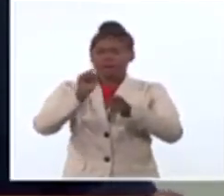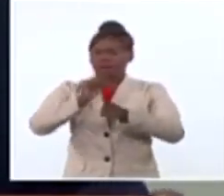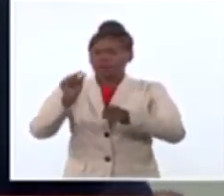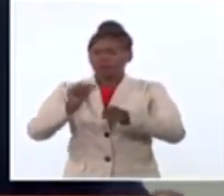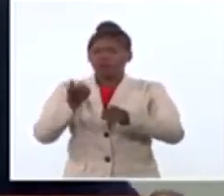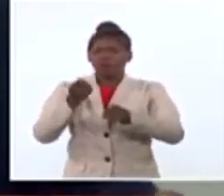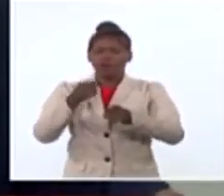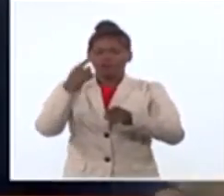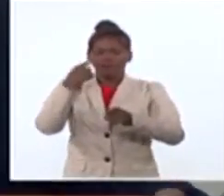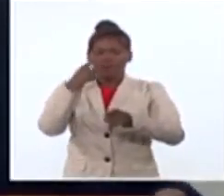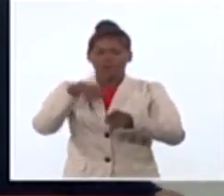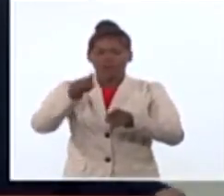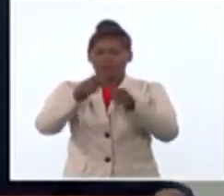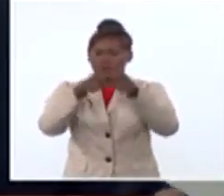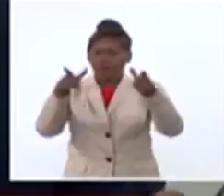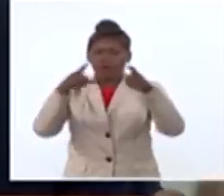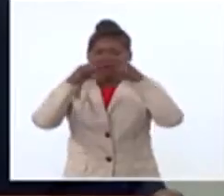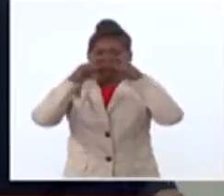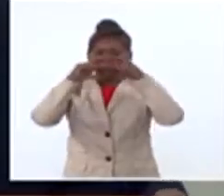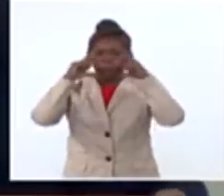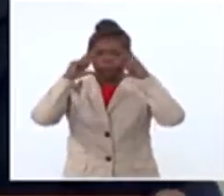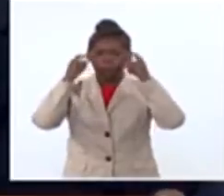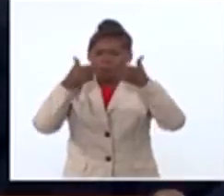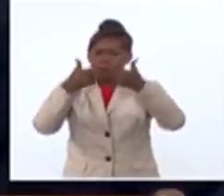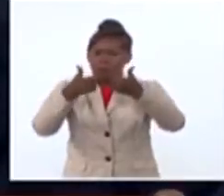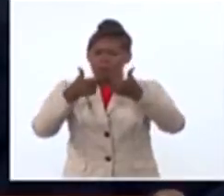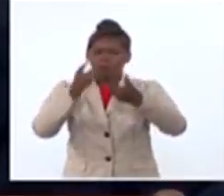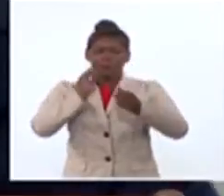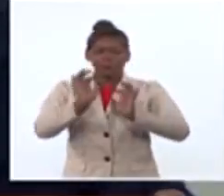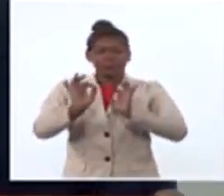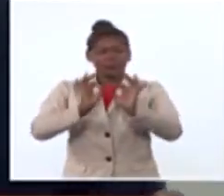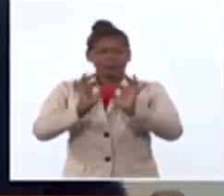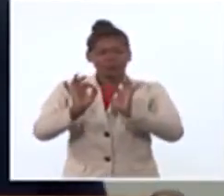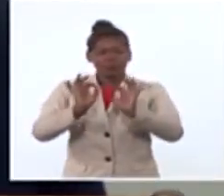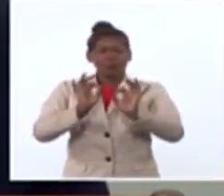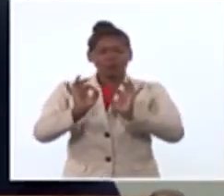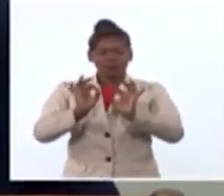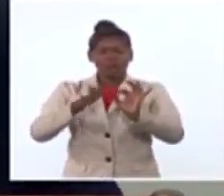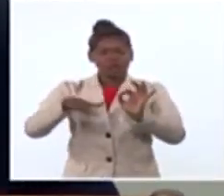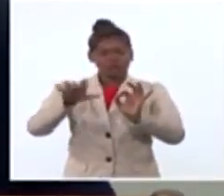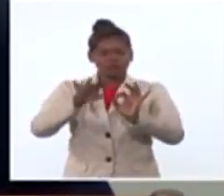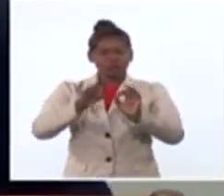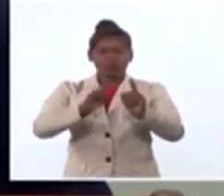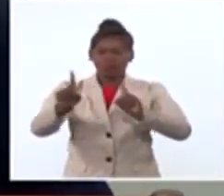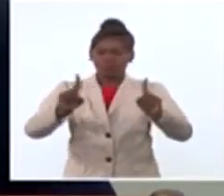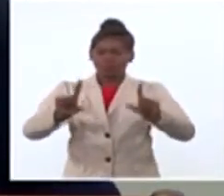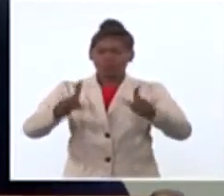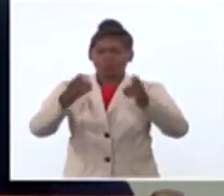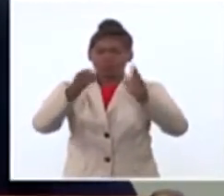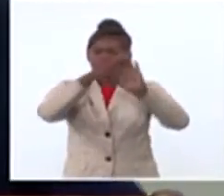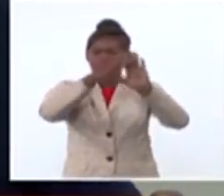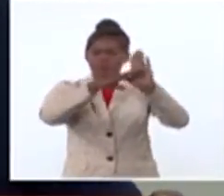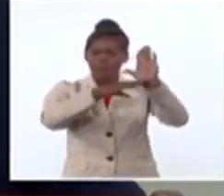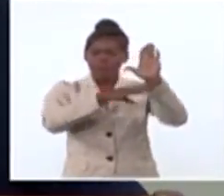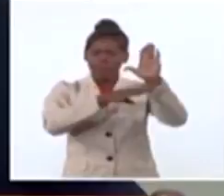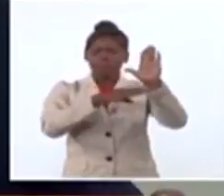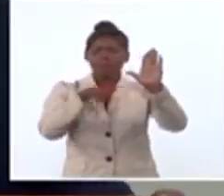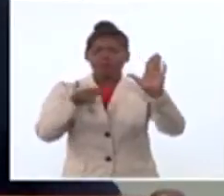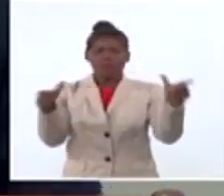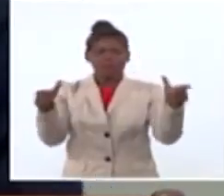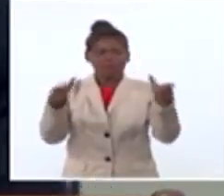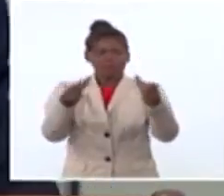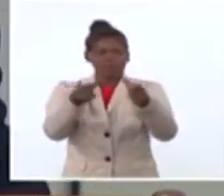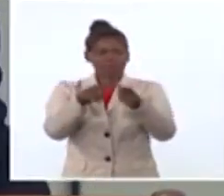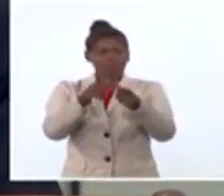cuando prácticamente ha concluido la campaña de inmunización de los cubanos, cuando las